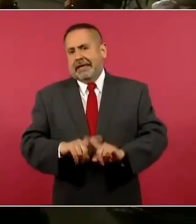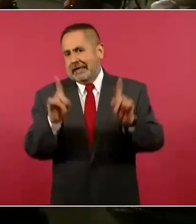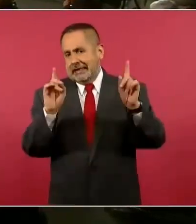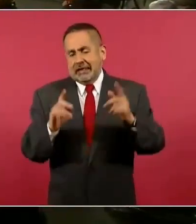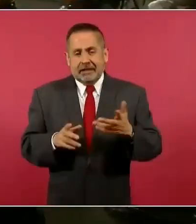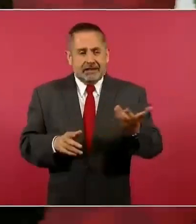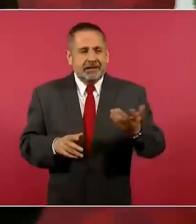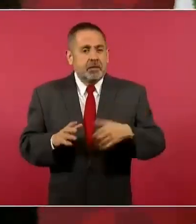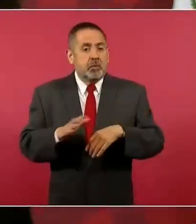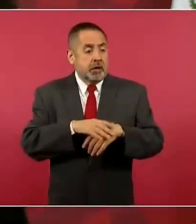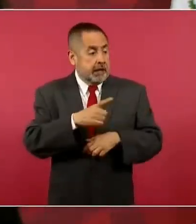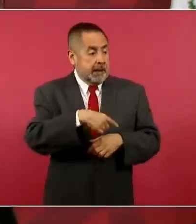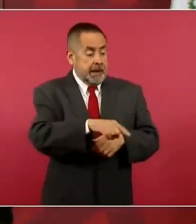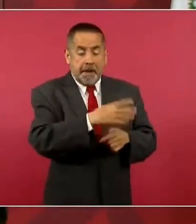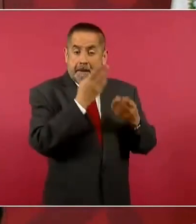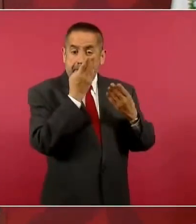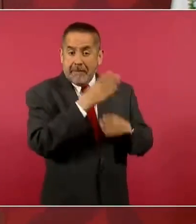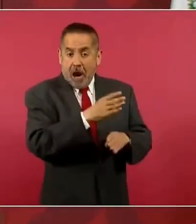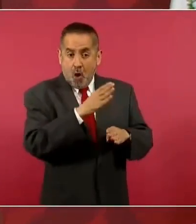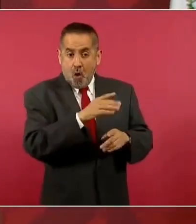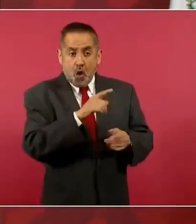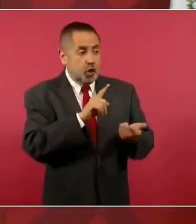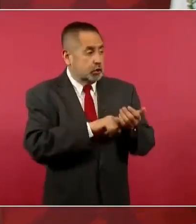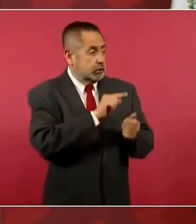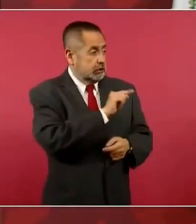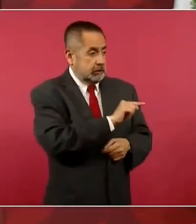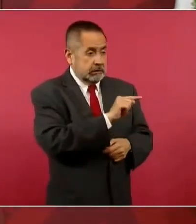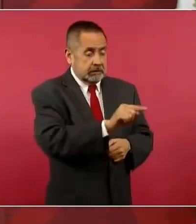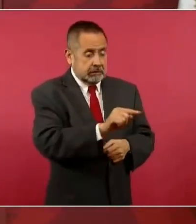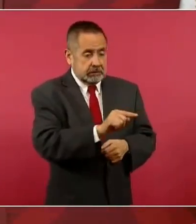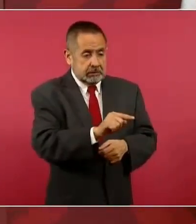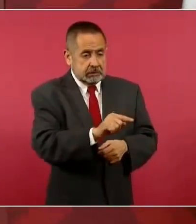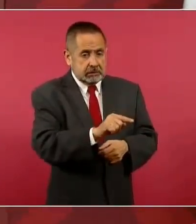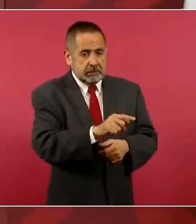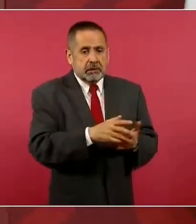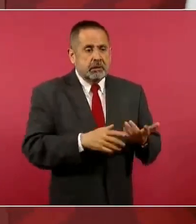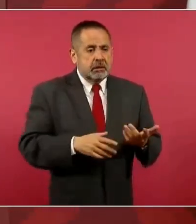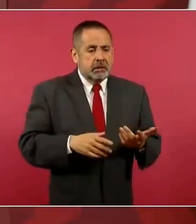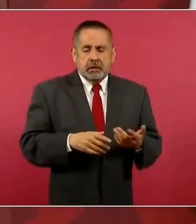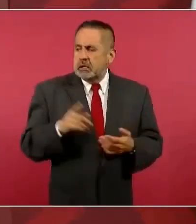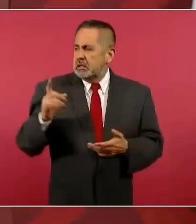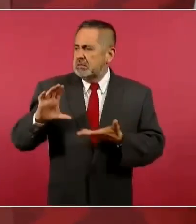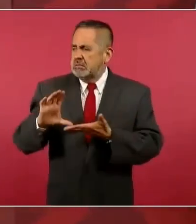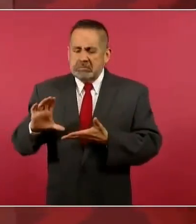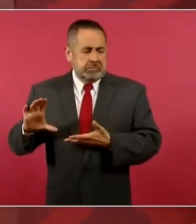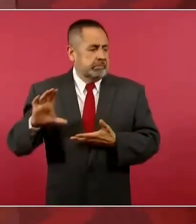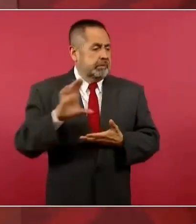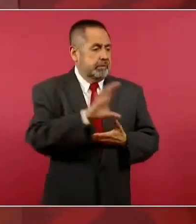porque quebraron los bancos, pero no los banqueros,